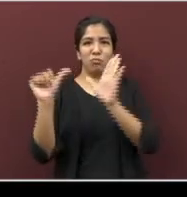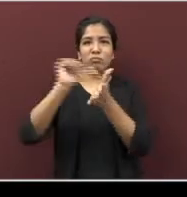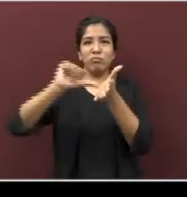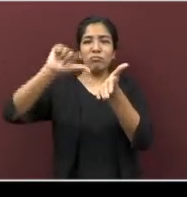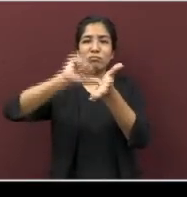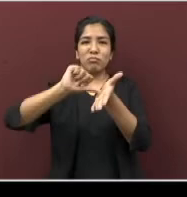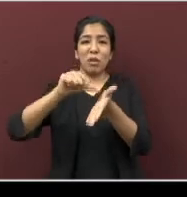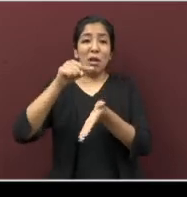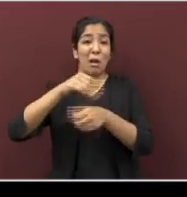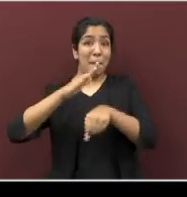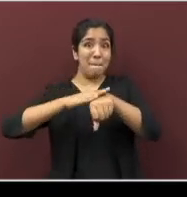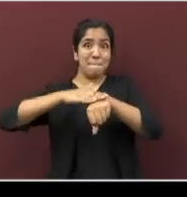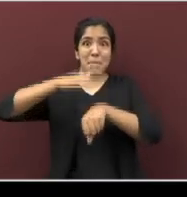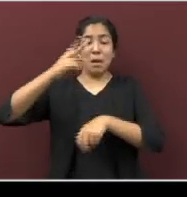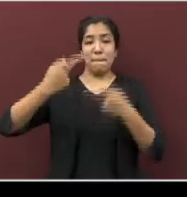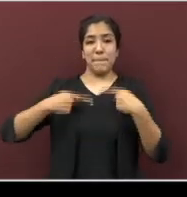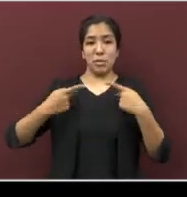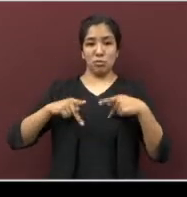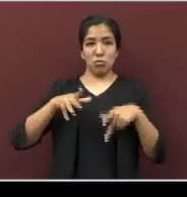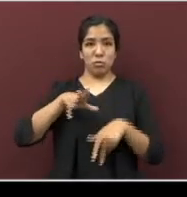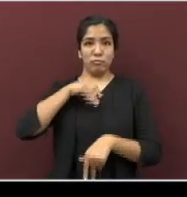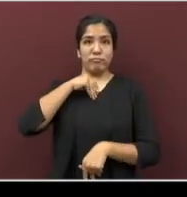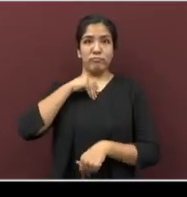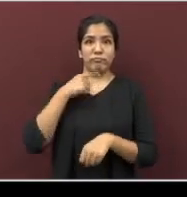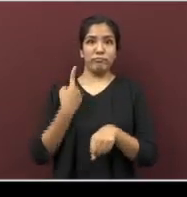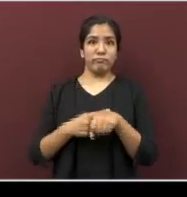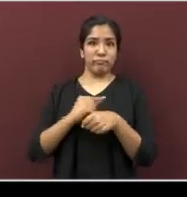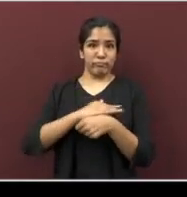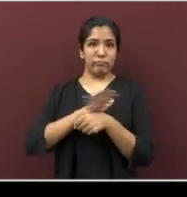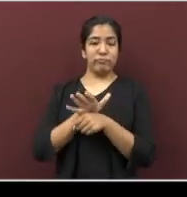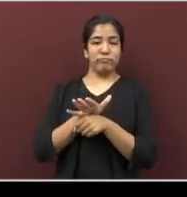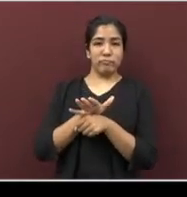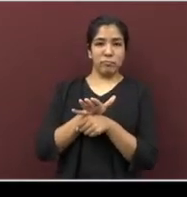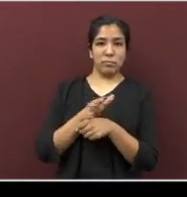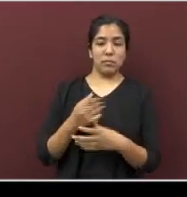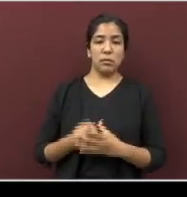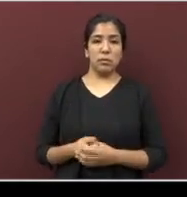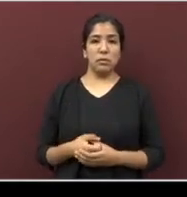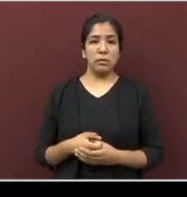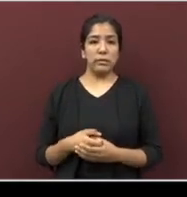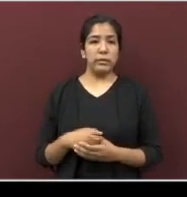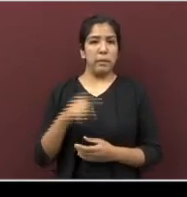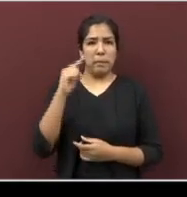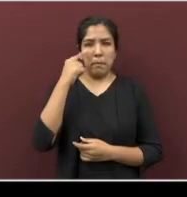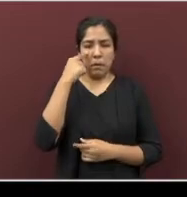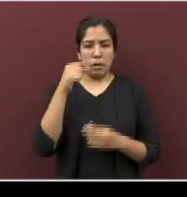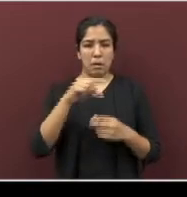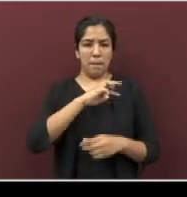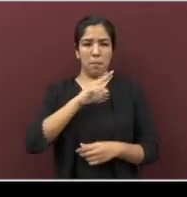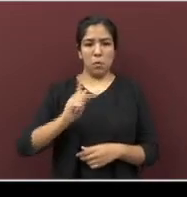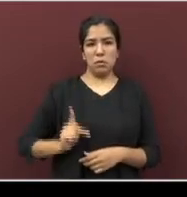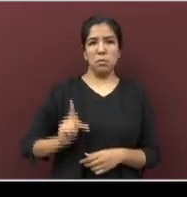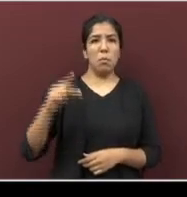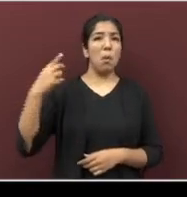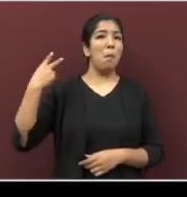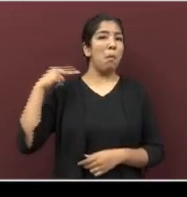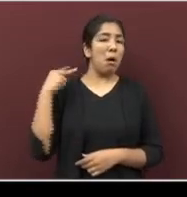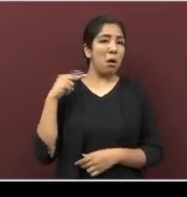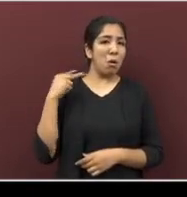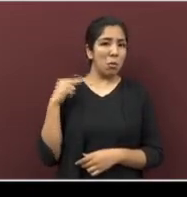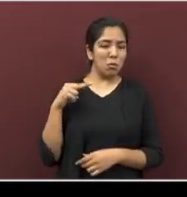transmisión fíjense como el correspondiente a veracruz en color marrón incrementa ahora